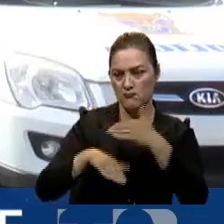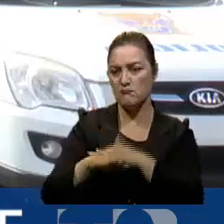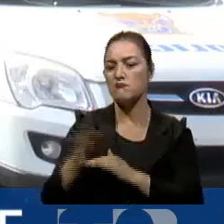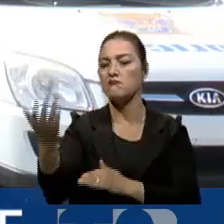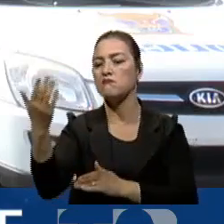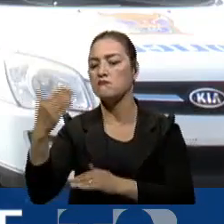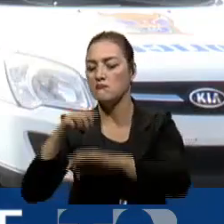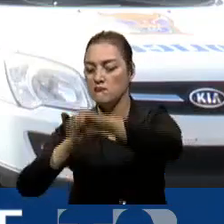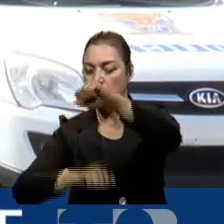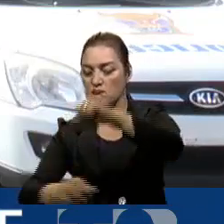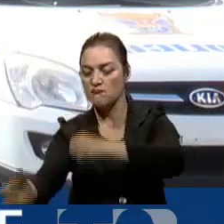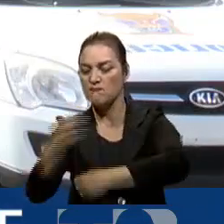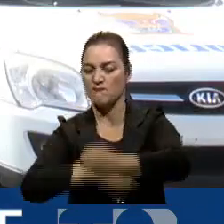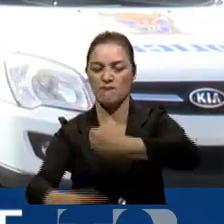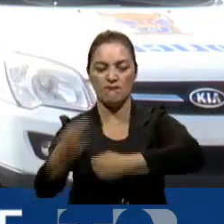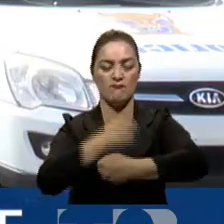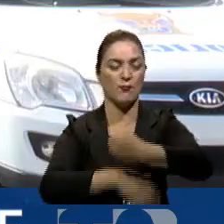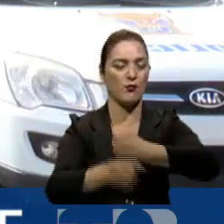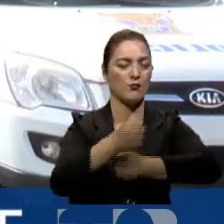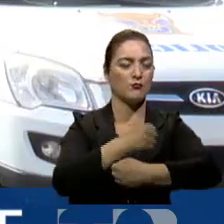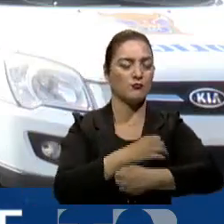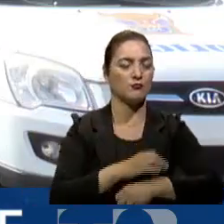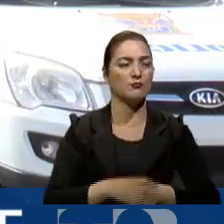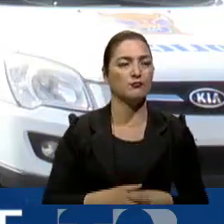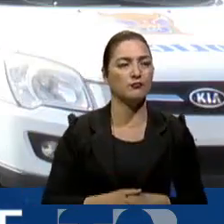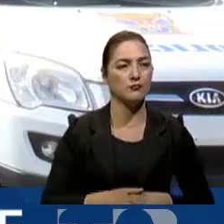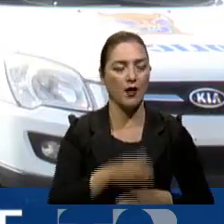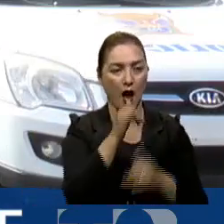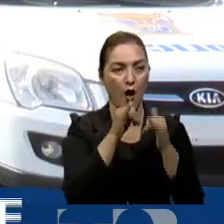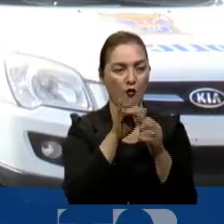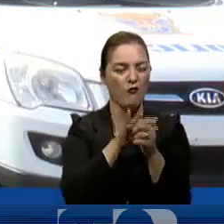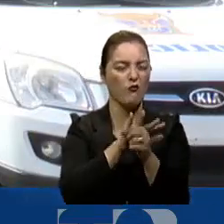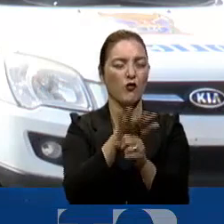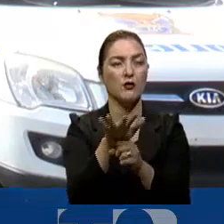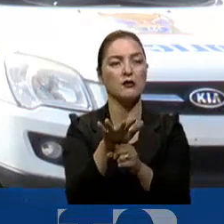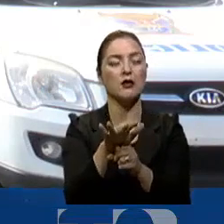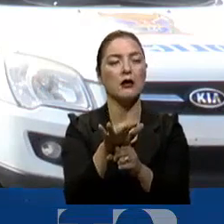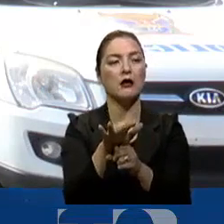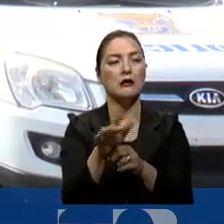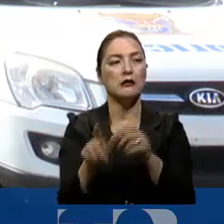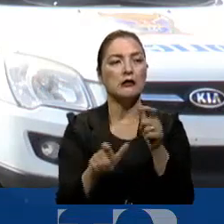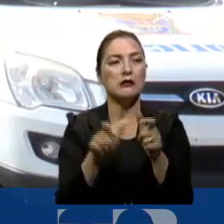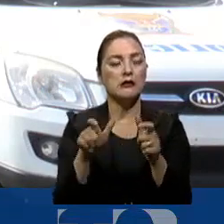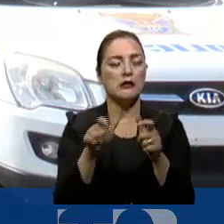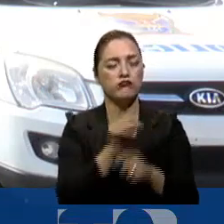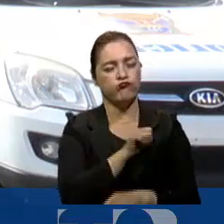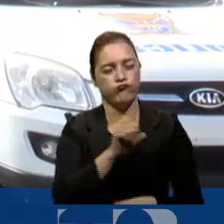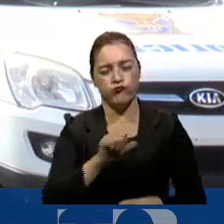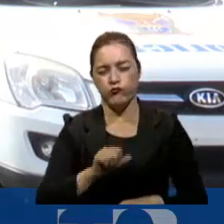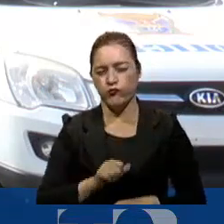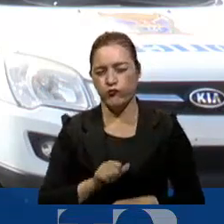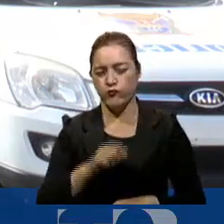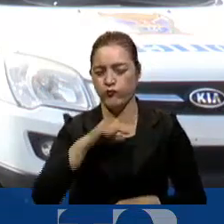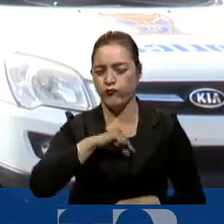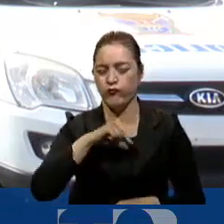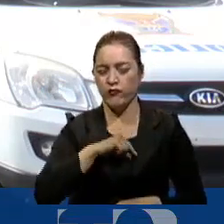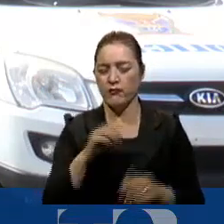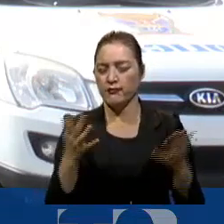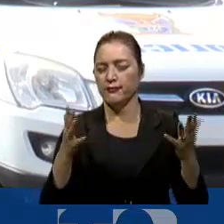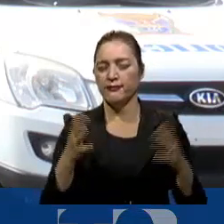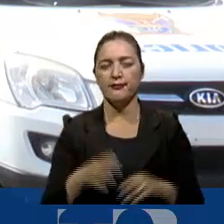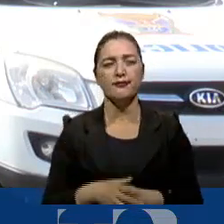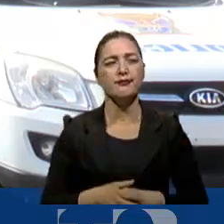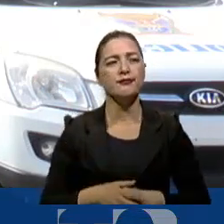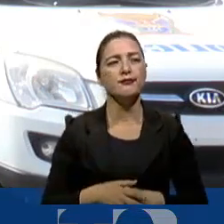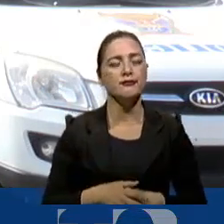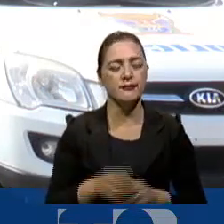Cuando existe la influencia del consumo de bebidas alcohólicas, pues la gente no actúa dentro de su conciencia y ahí no